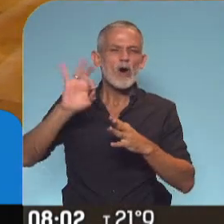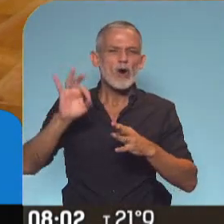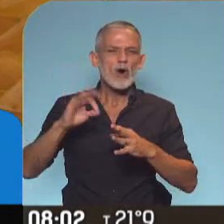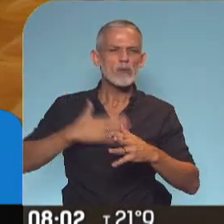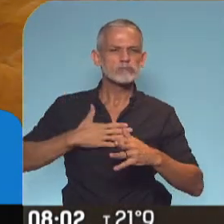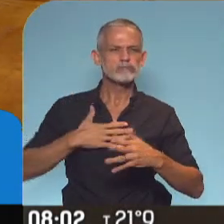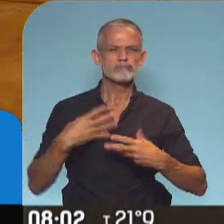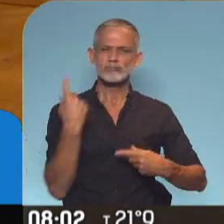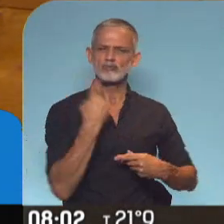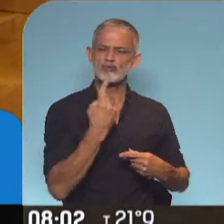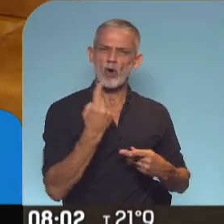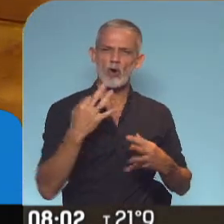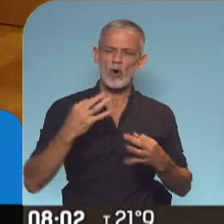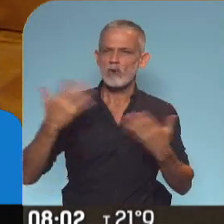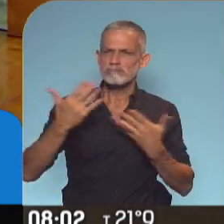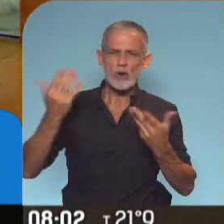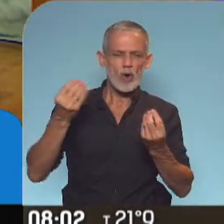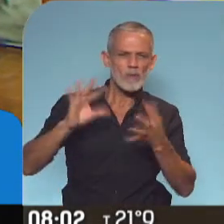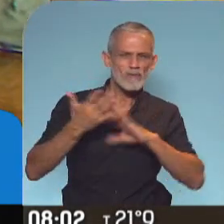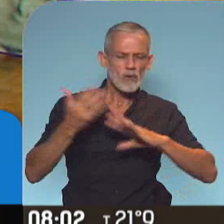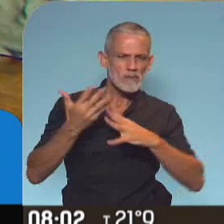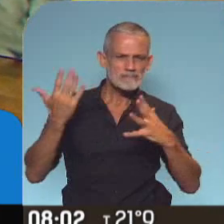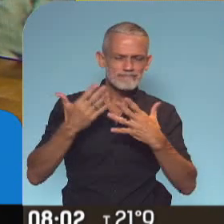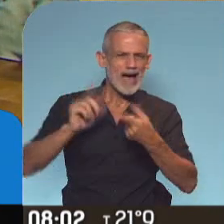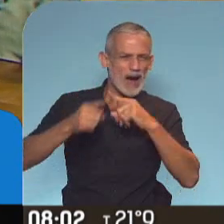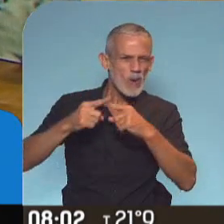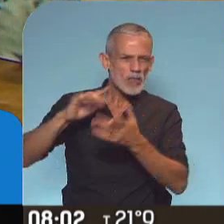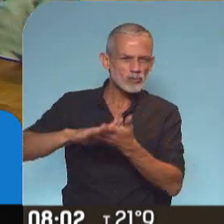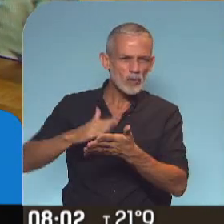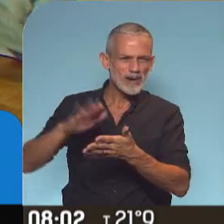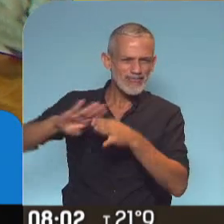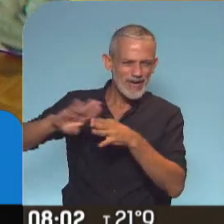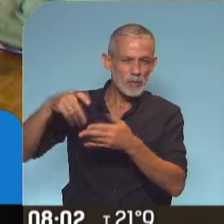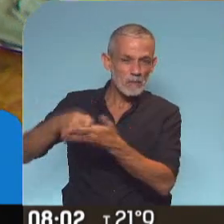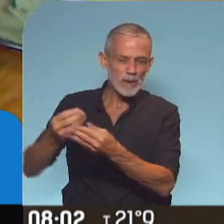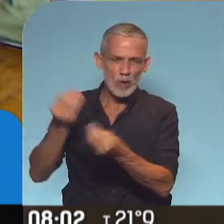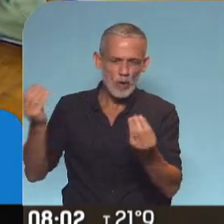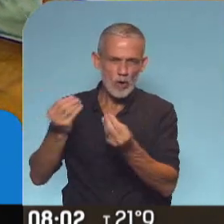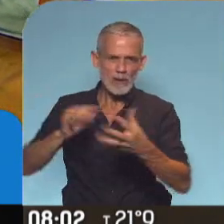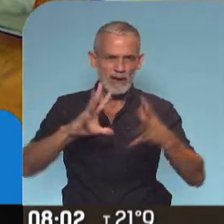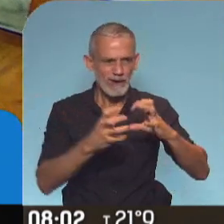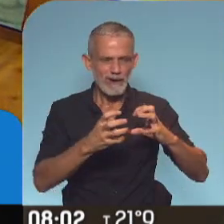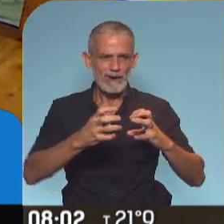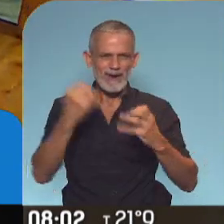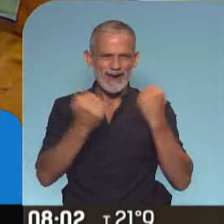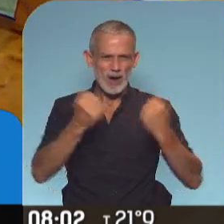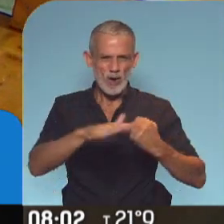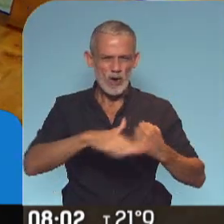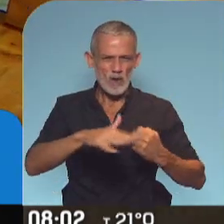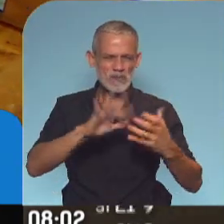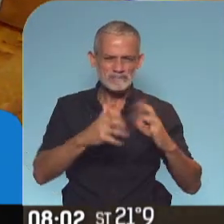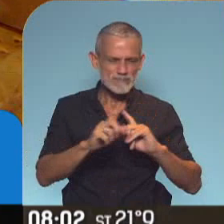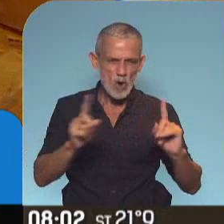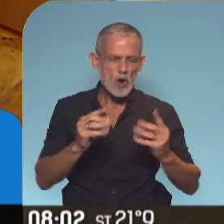para negociar un acuerdo sobre esa deuda que no sea perjudicial o, como se dice en el gobierno, que no afecte la sostenibilidad del